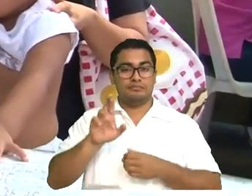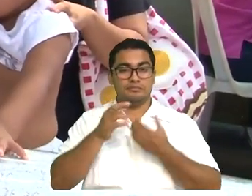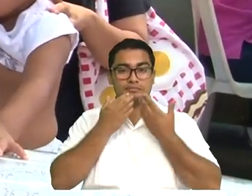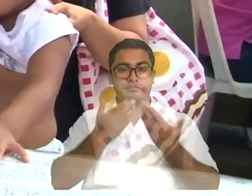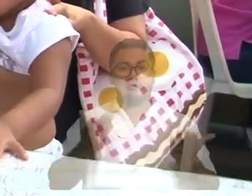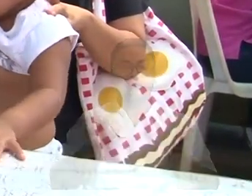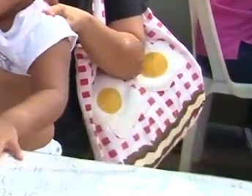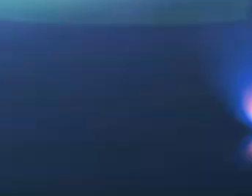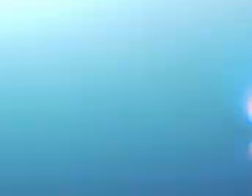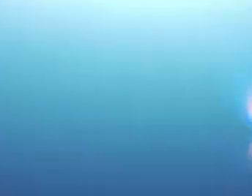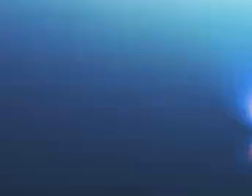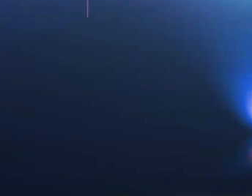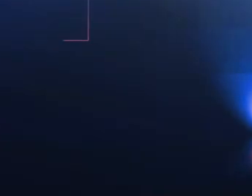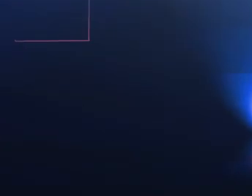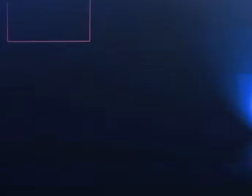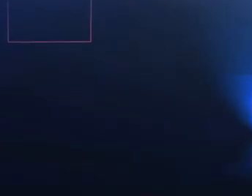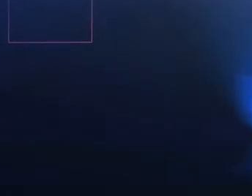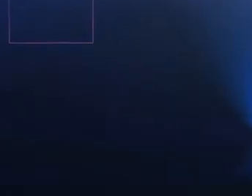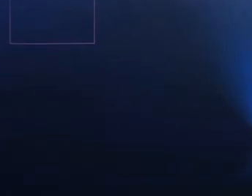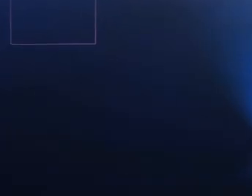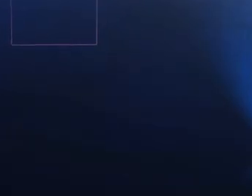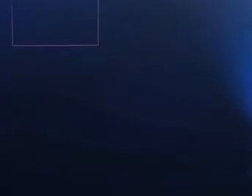Marcia.